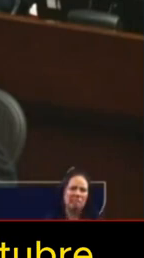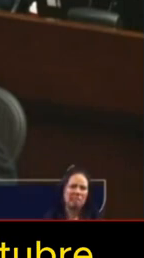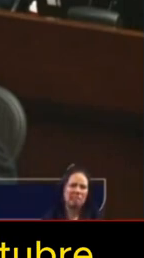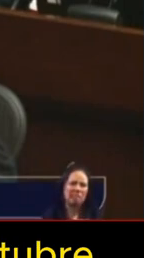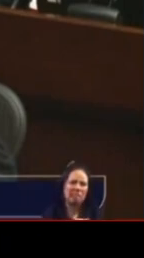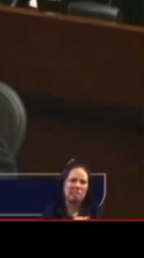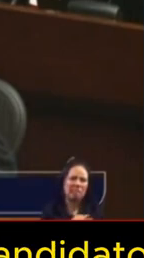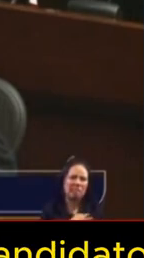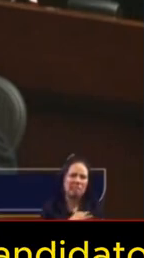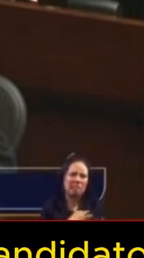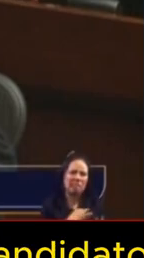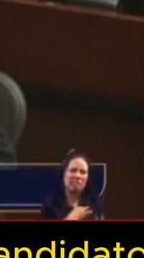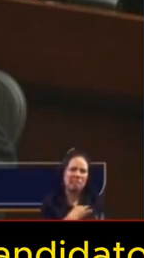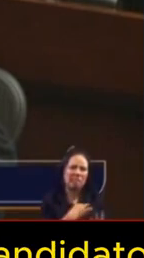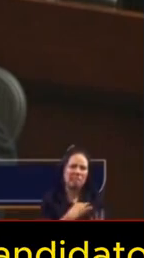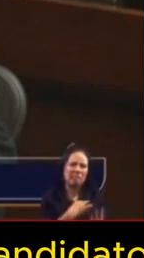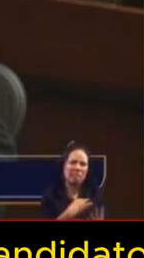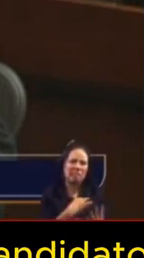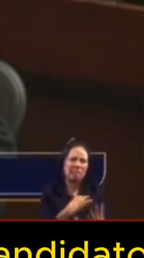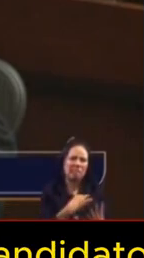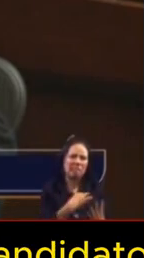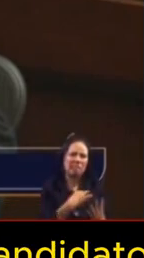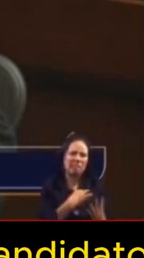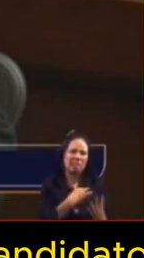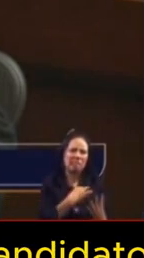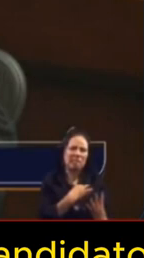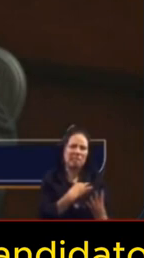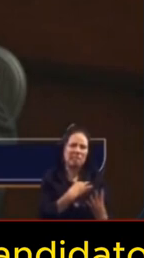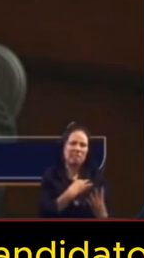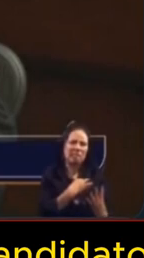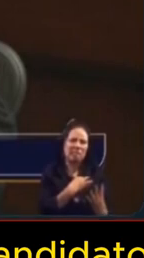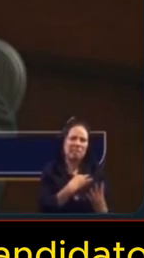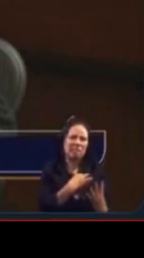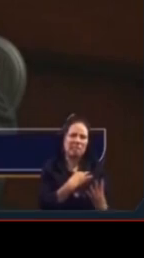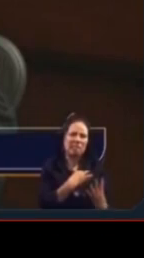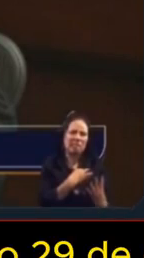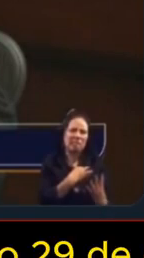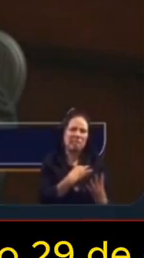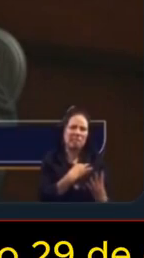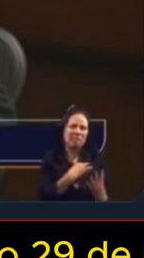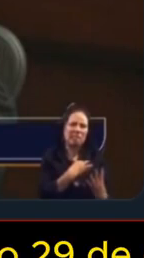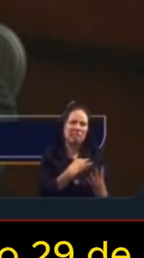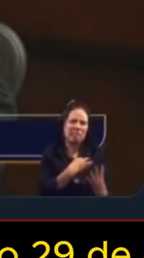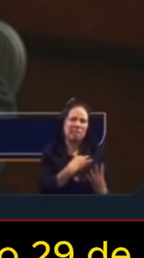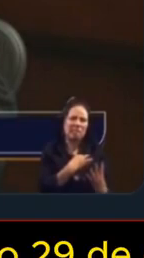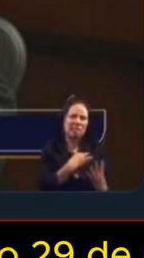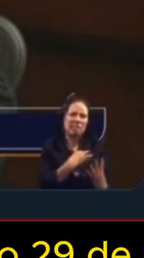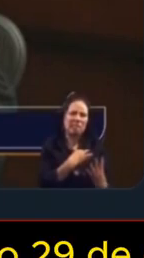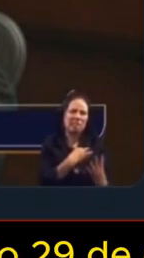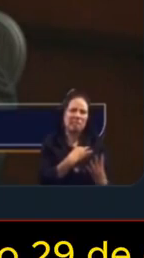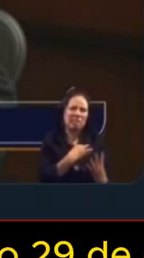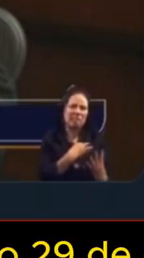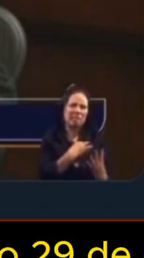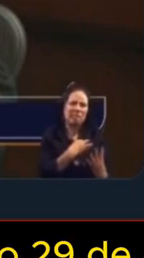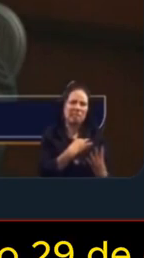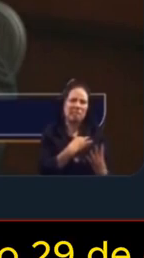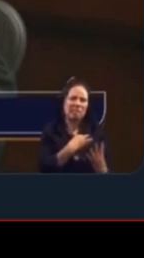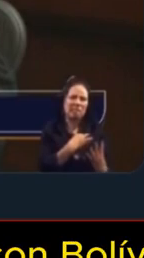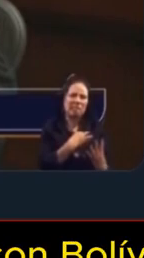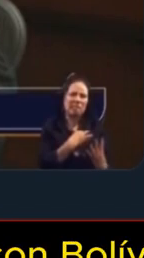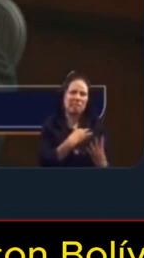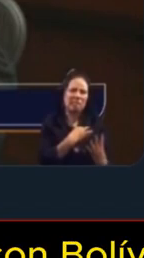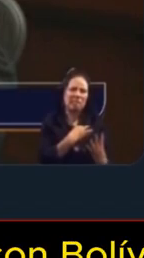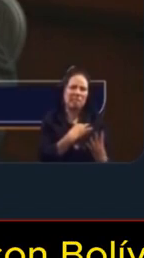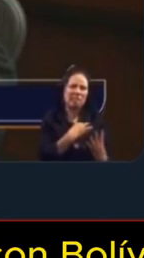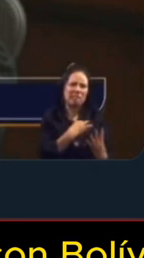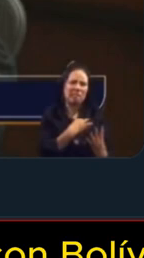29 de octubre votar en contra masivamente de los candidatos petristas porque Petro será el gran Derrotado el 29 de octubre